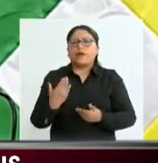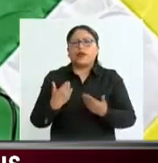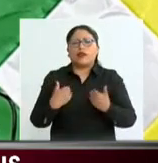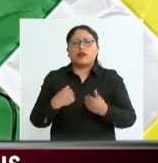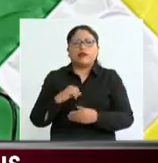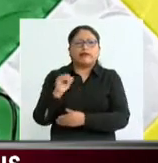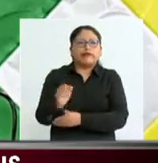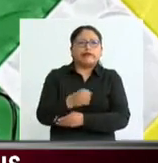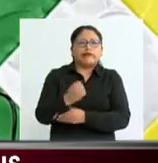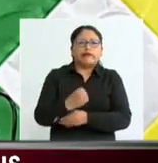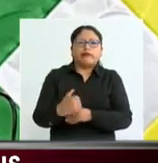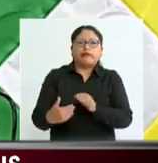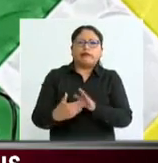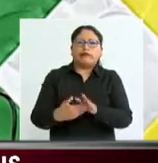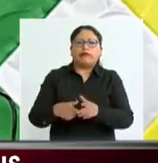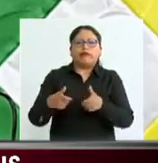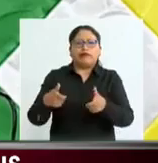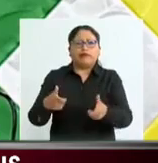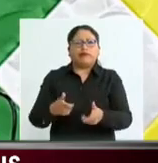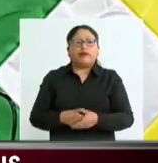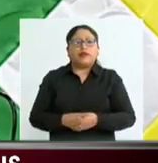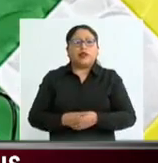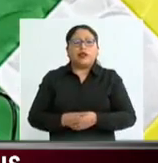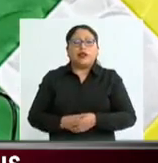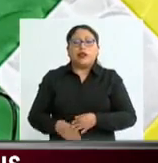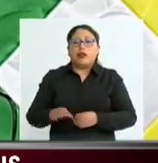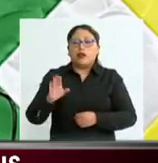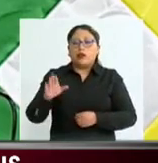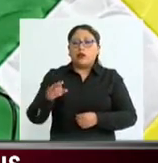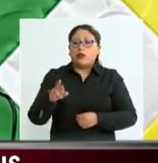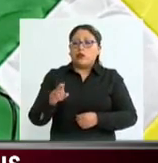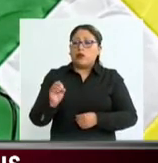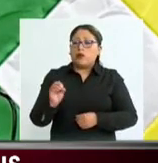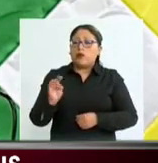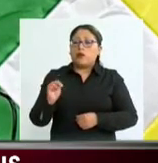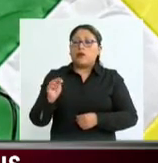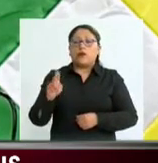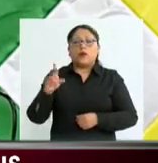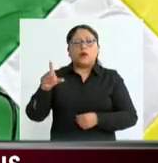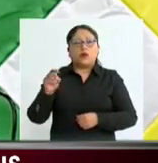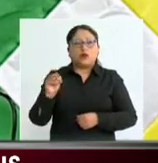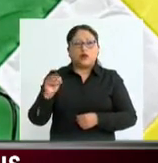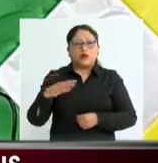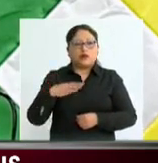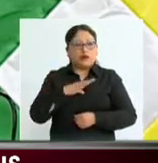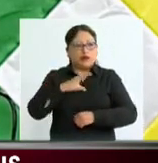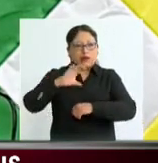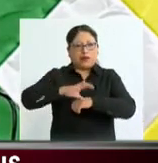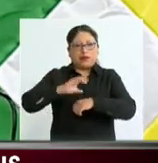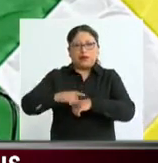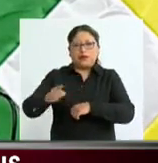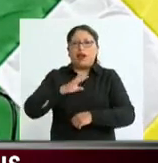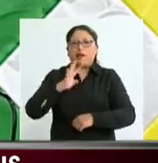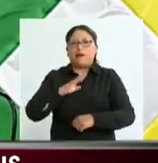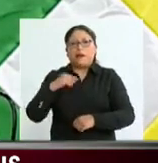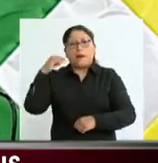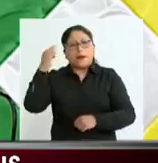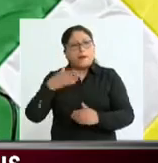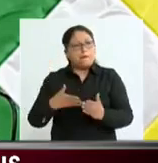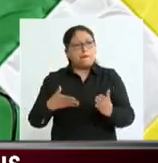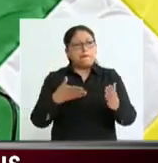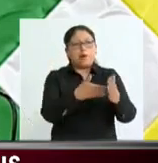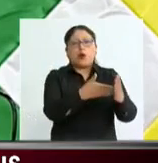sedición, pero usted públicamente y en abierta hostilidad habla de tumbar al